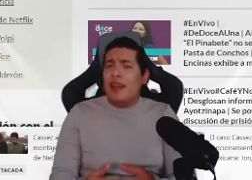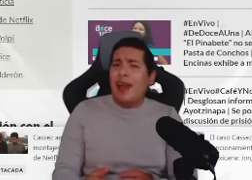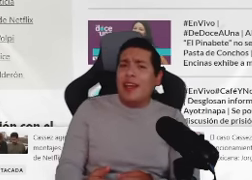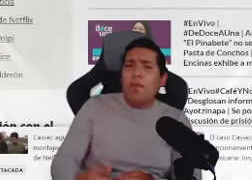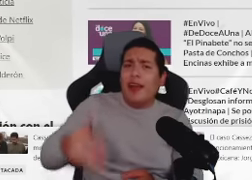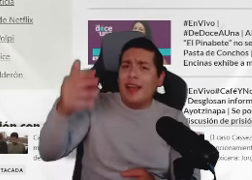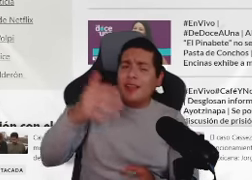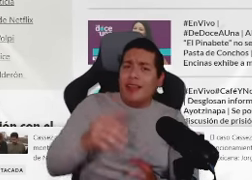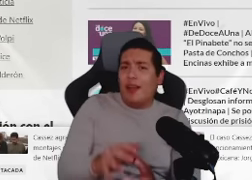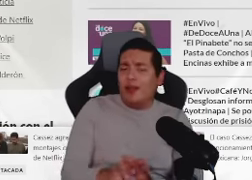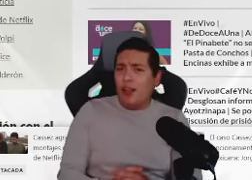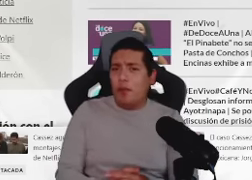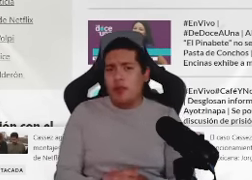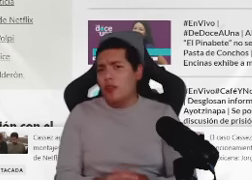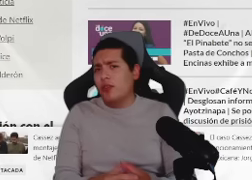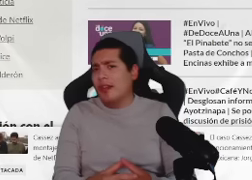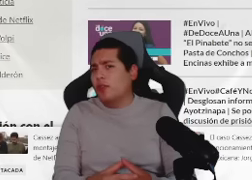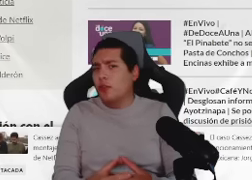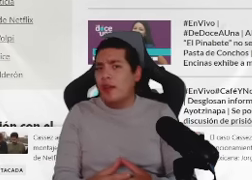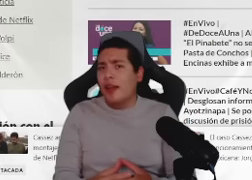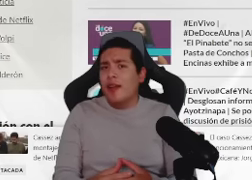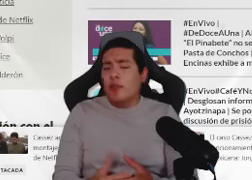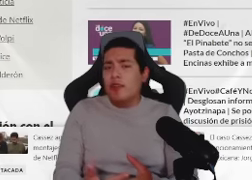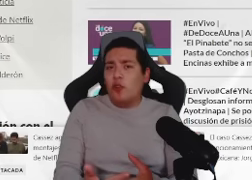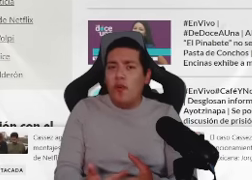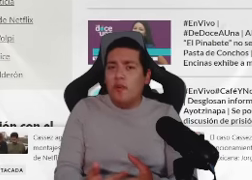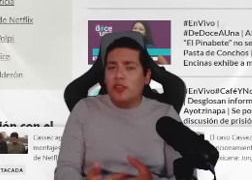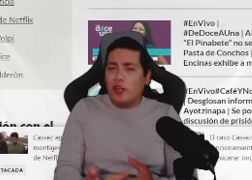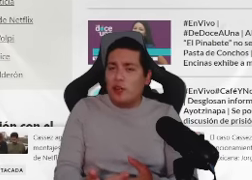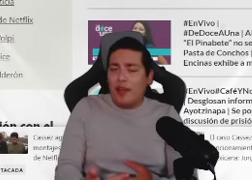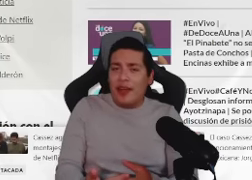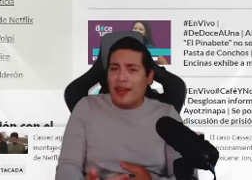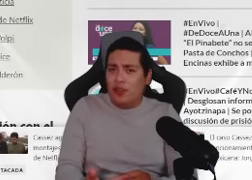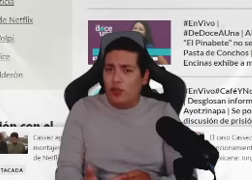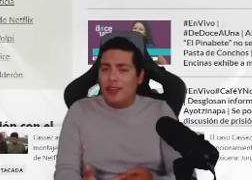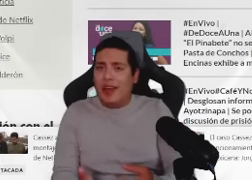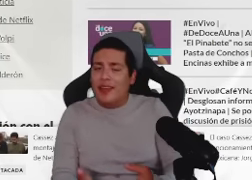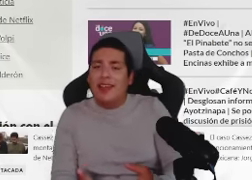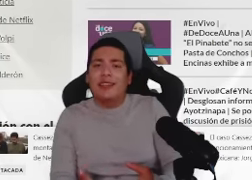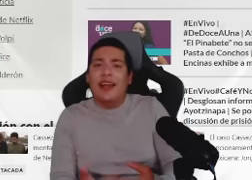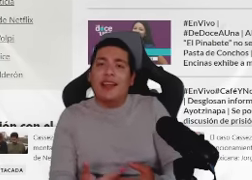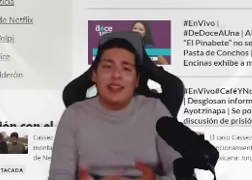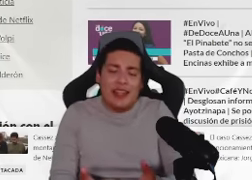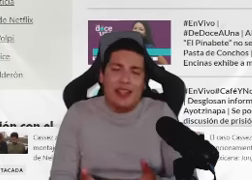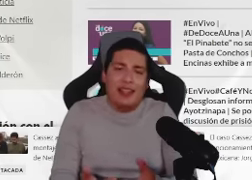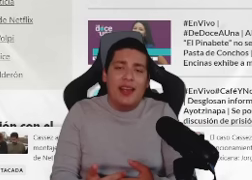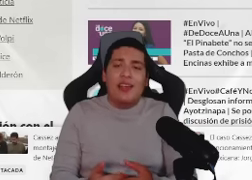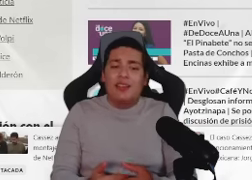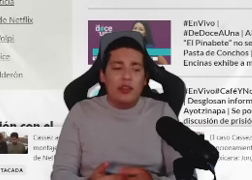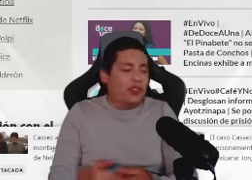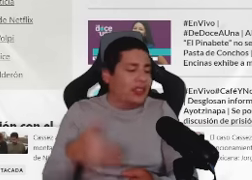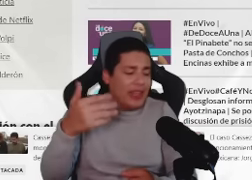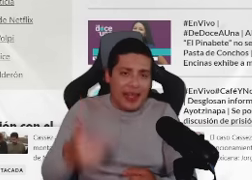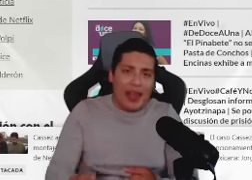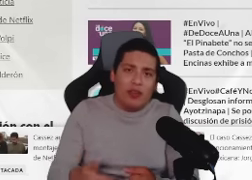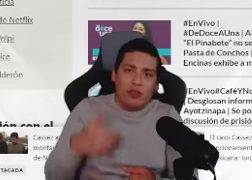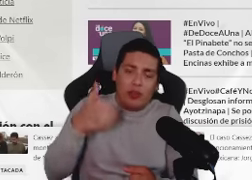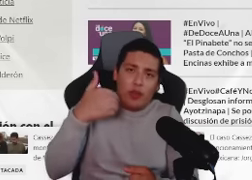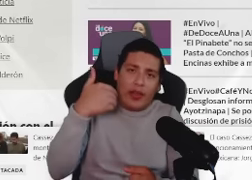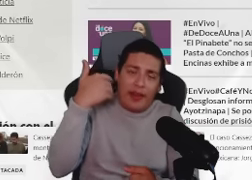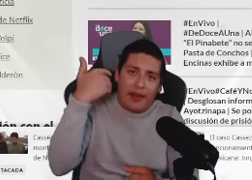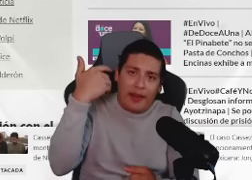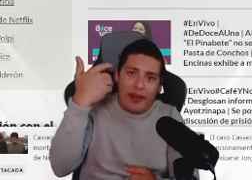y aquí parece que a los de la oposición se les olvida pues cómo se rompían relaciones a diestra y siniestra si no se seguían